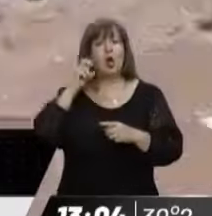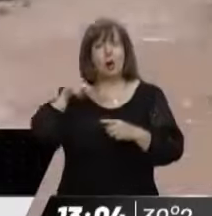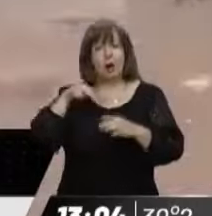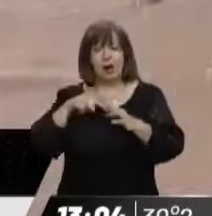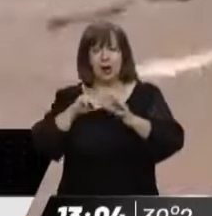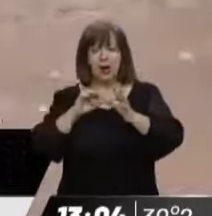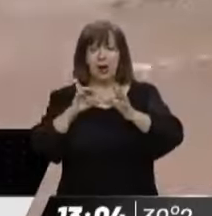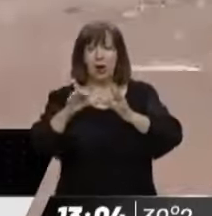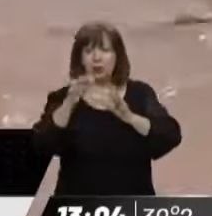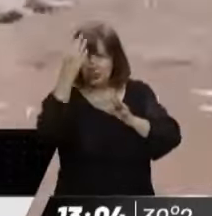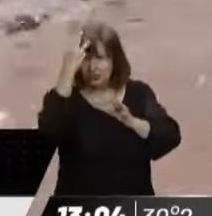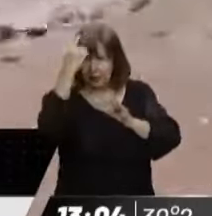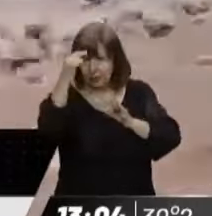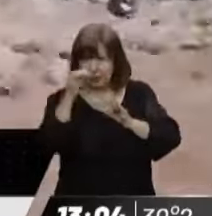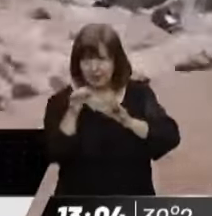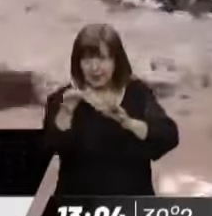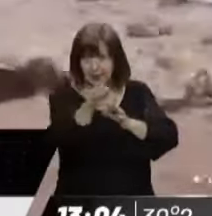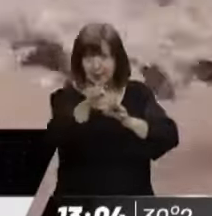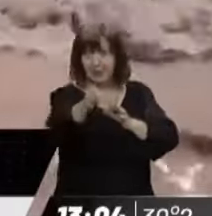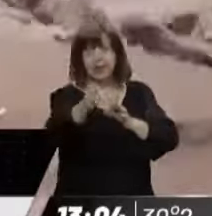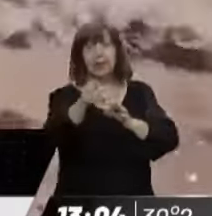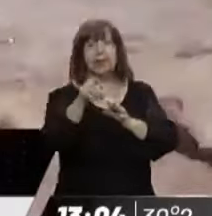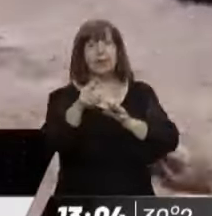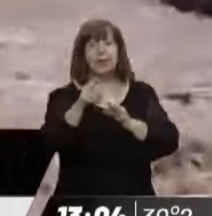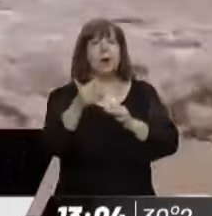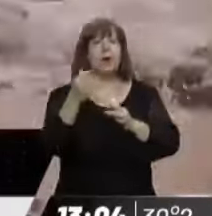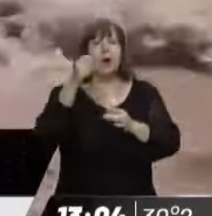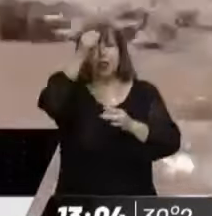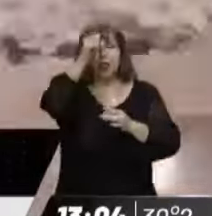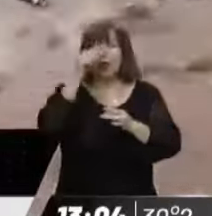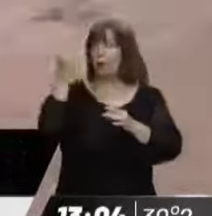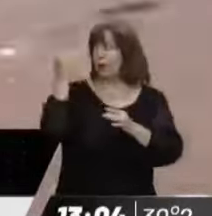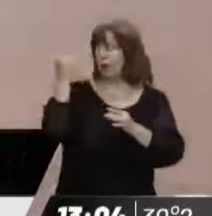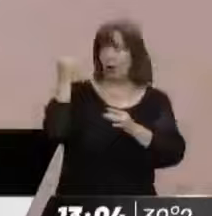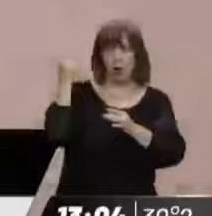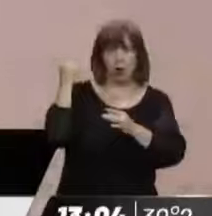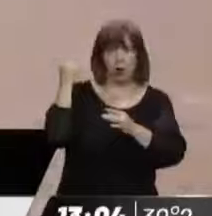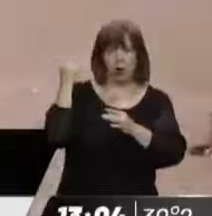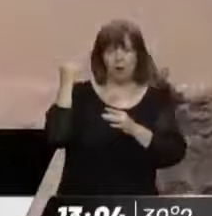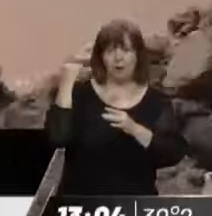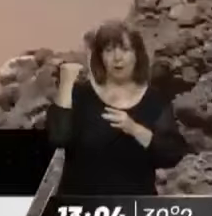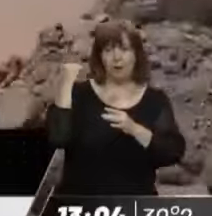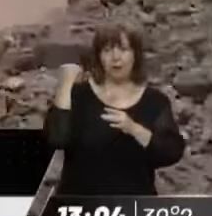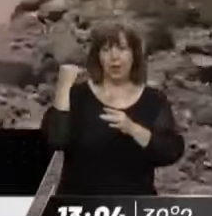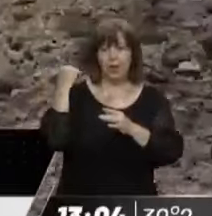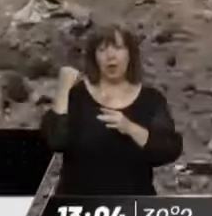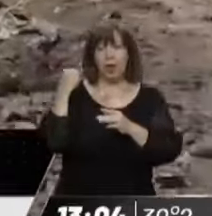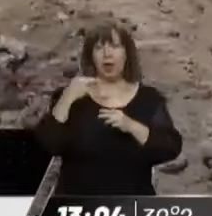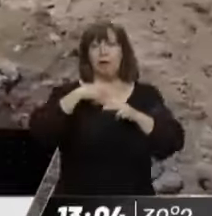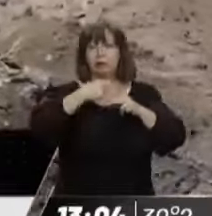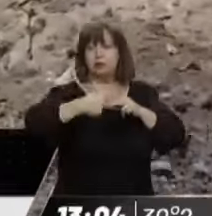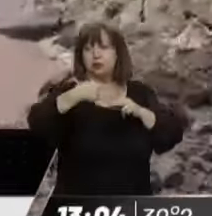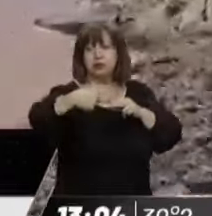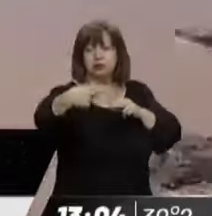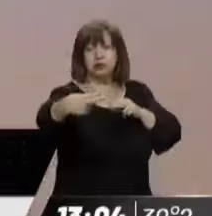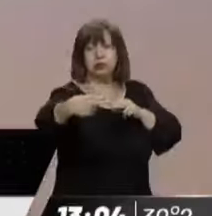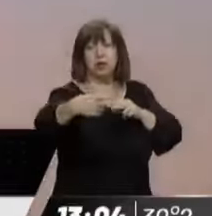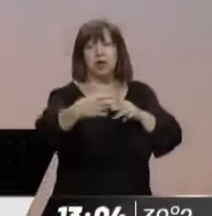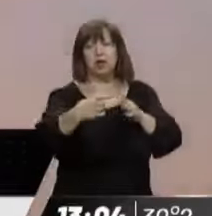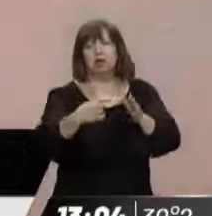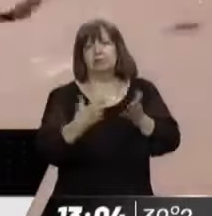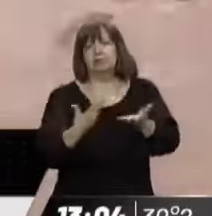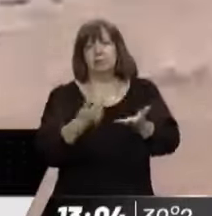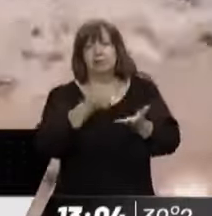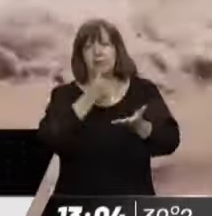en San Martín. Esto ocurrió, recordemos, el día domingo, fueron arrastrados en distintos puntos del